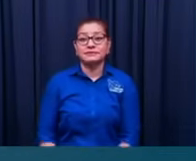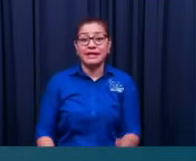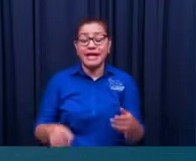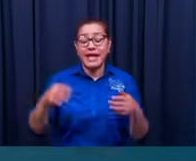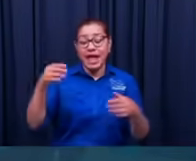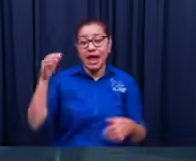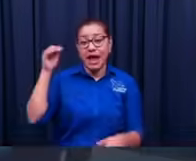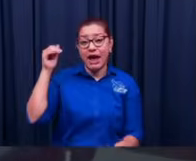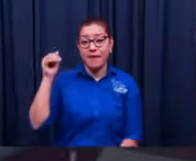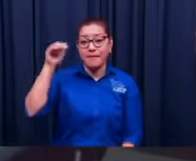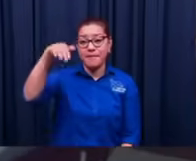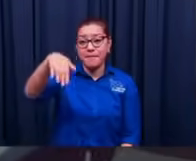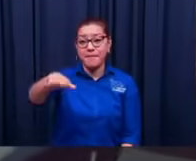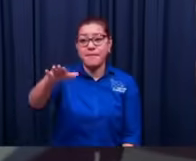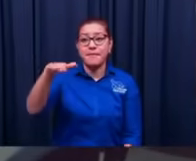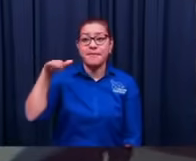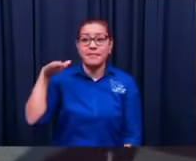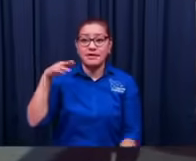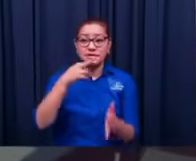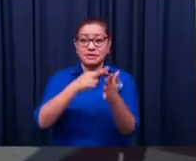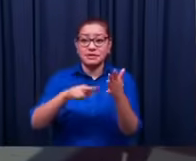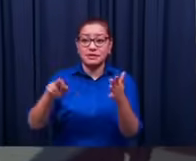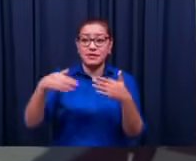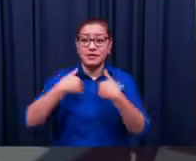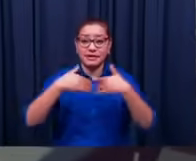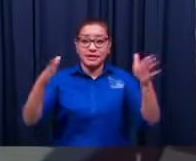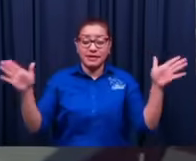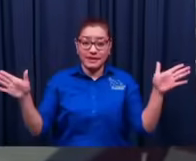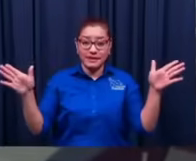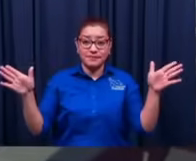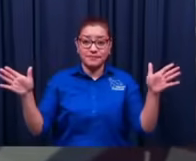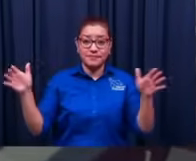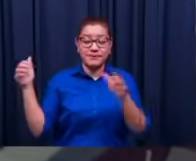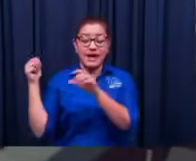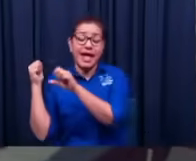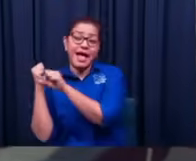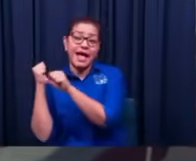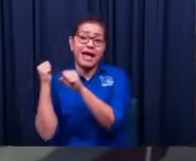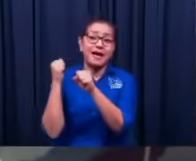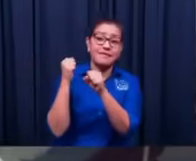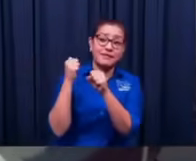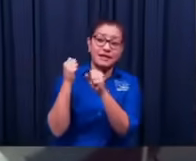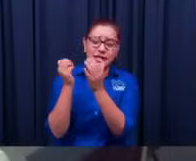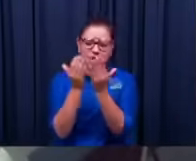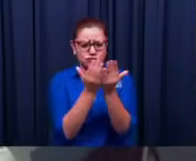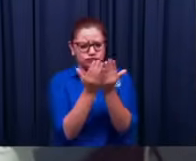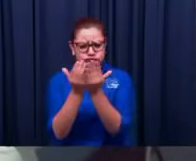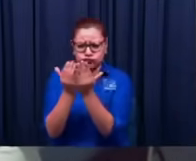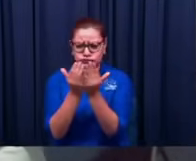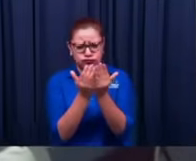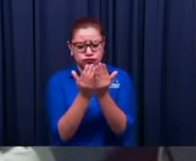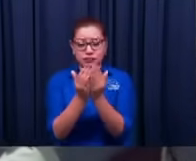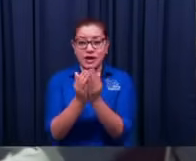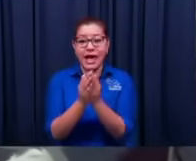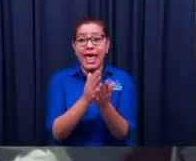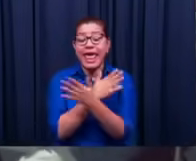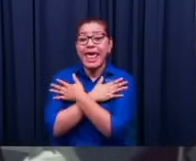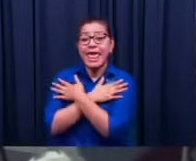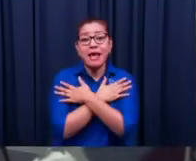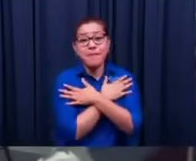de marzo es el retiro general. El retiro de abril es un retiro escatológico. El retiro de mayo es un retiro de mujeres.